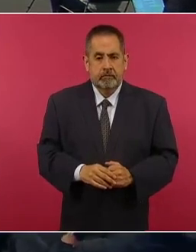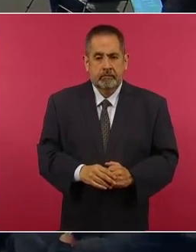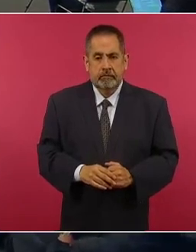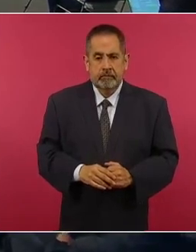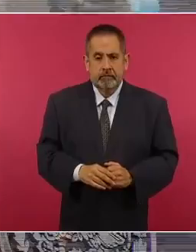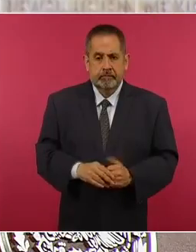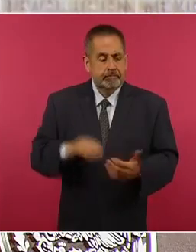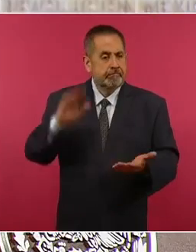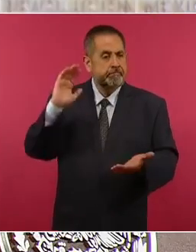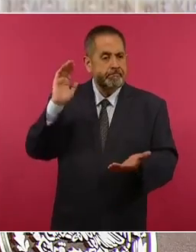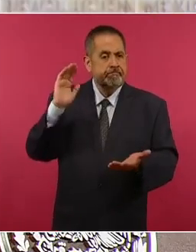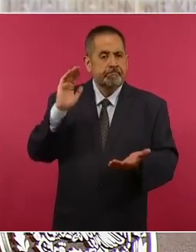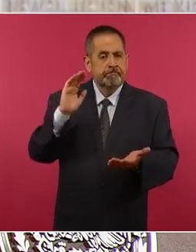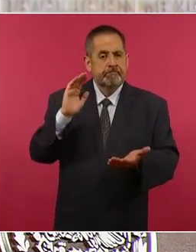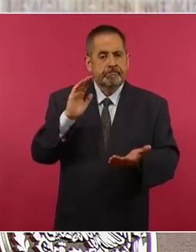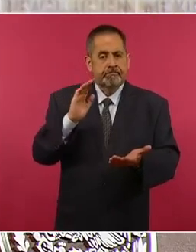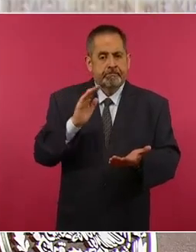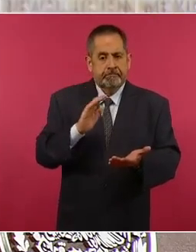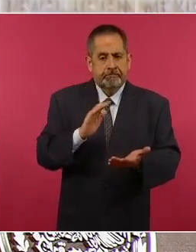se